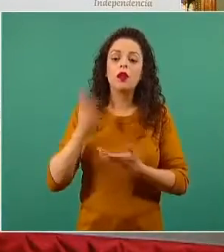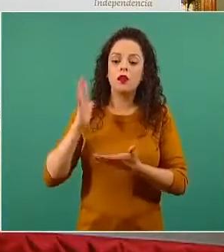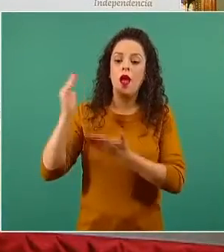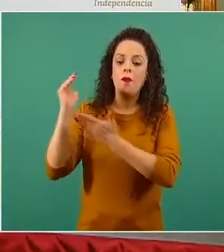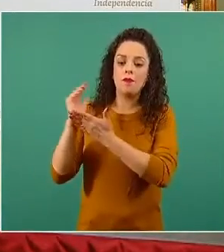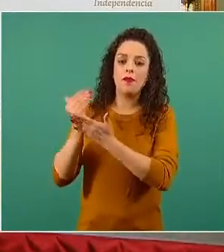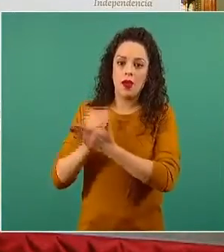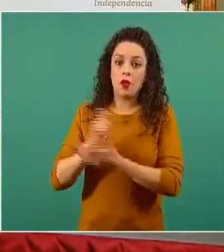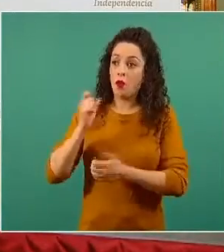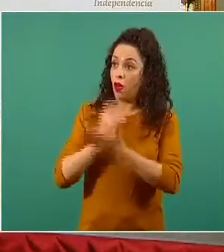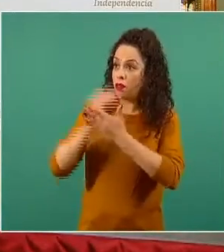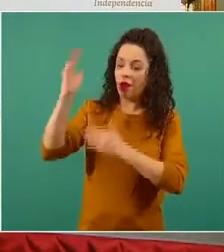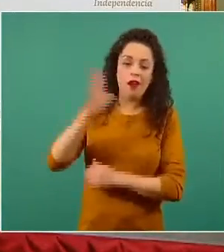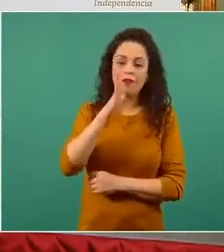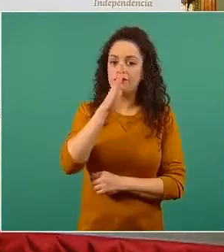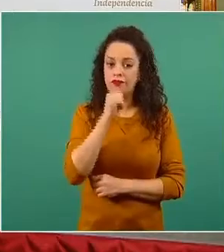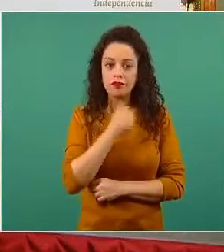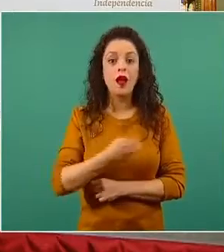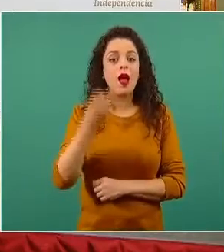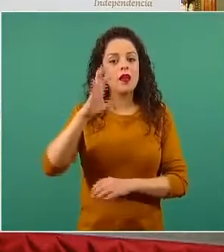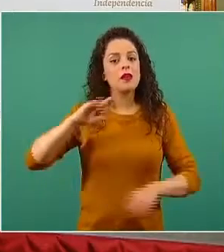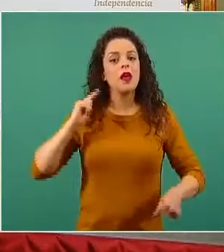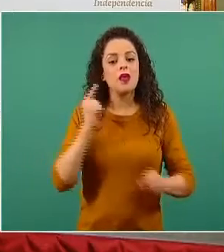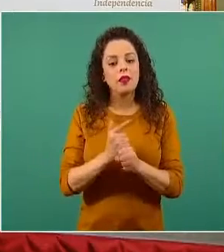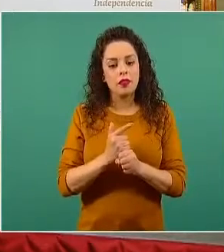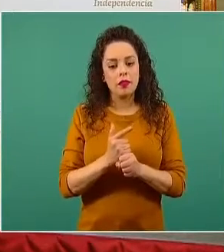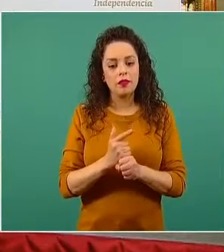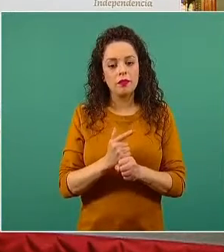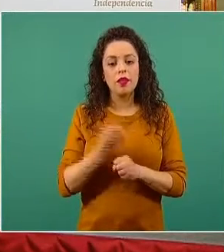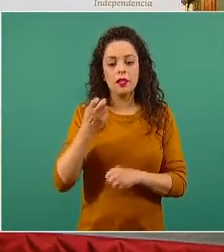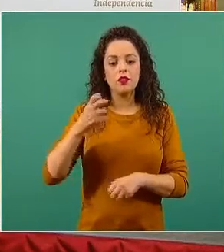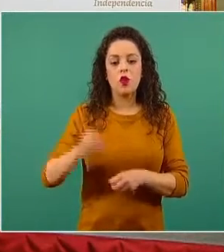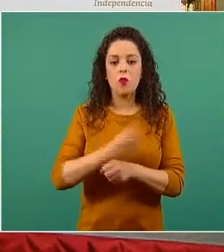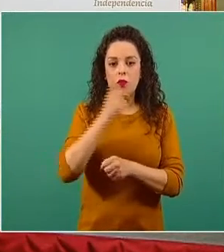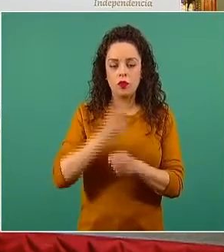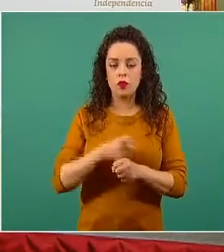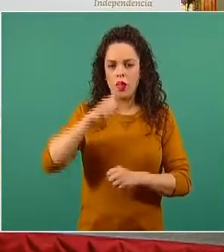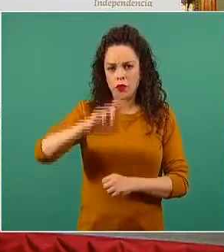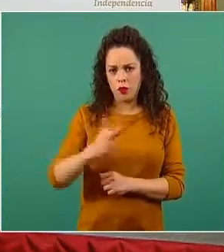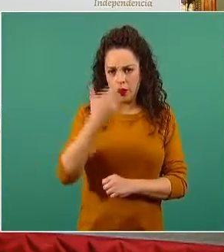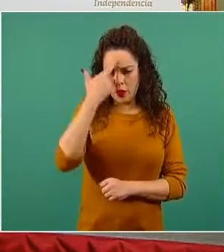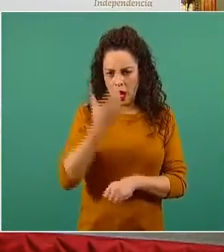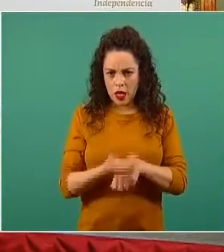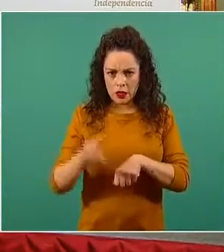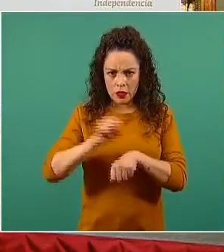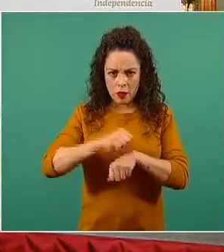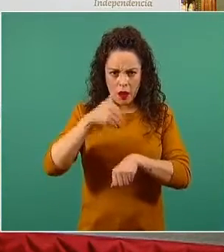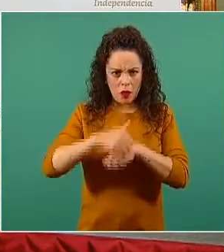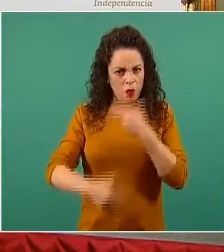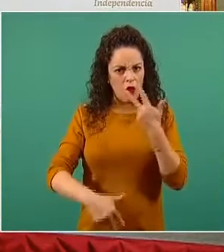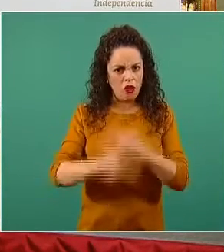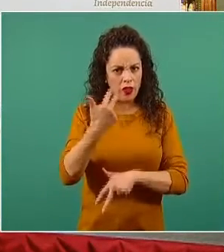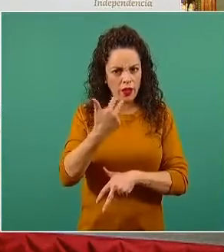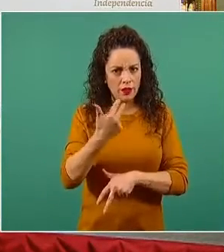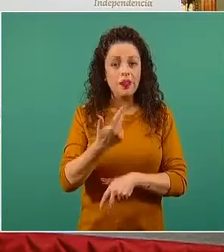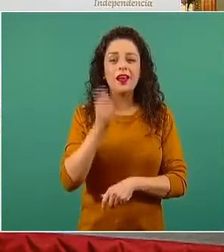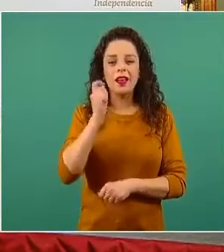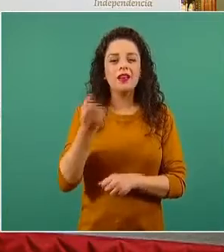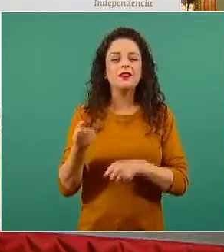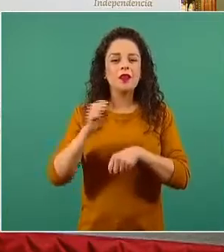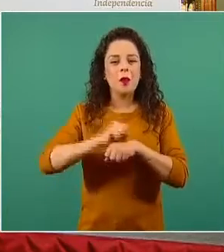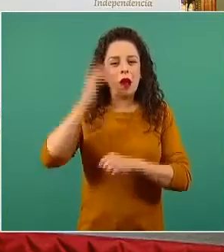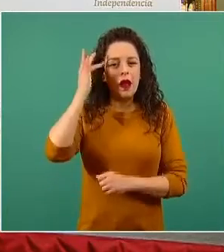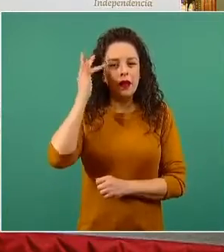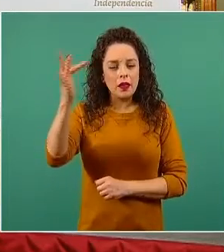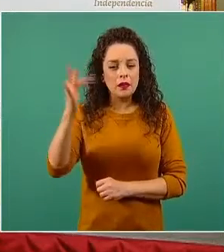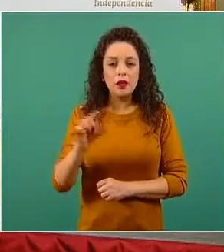ahí proyectamos la oportunidad de bajar. Recordarán que en la semana 13 del año, la Semana Santa, incluso hicimos un pequeño